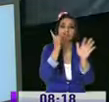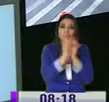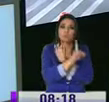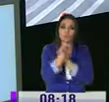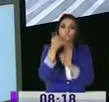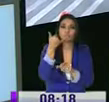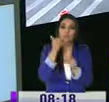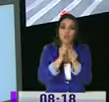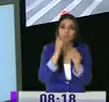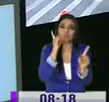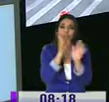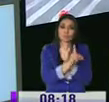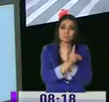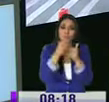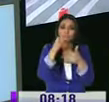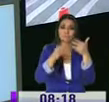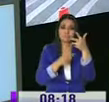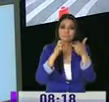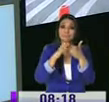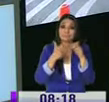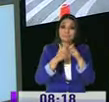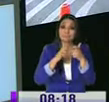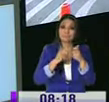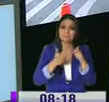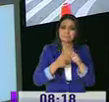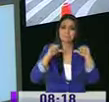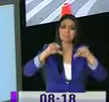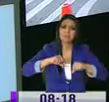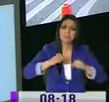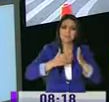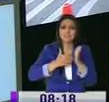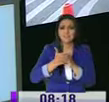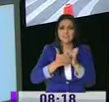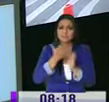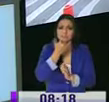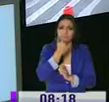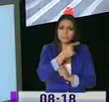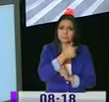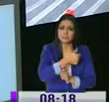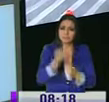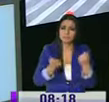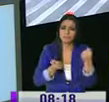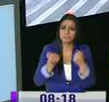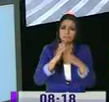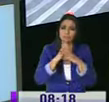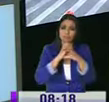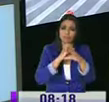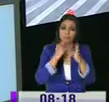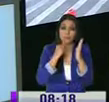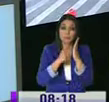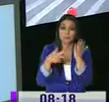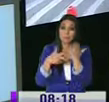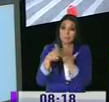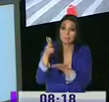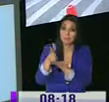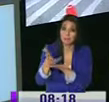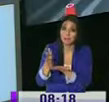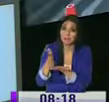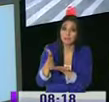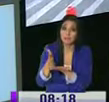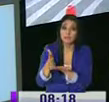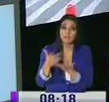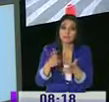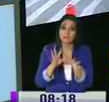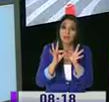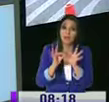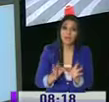teléfono móvil todos estos que estas infracciones que realicen los transportistas en el caso de no parar en estas paradas que ya se están